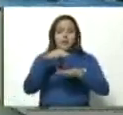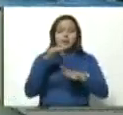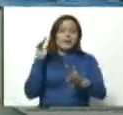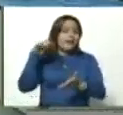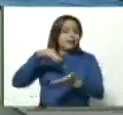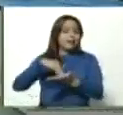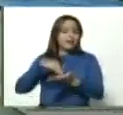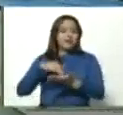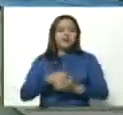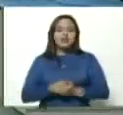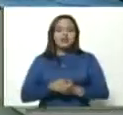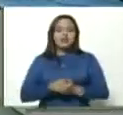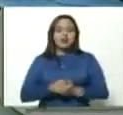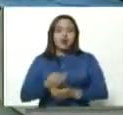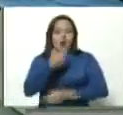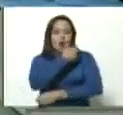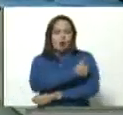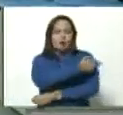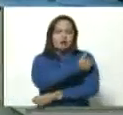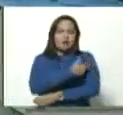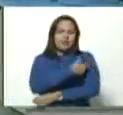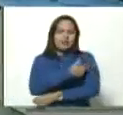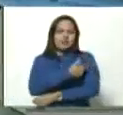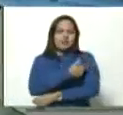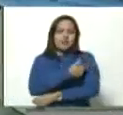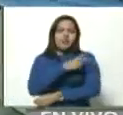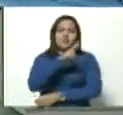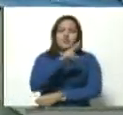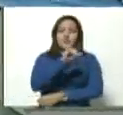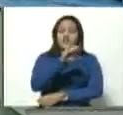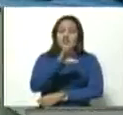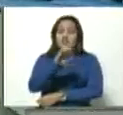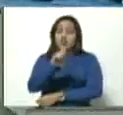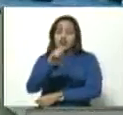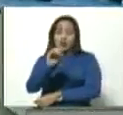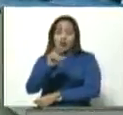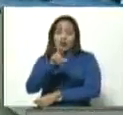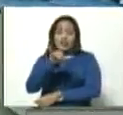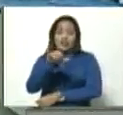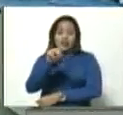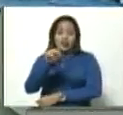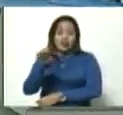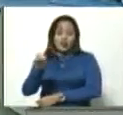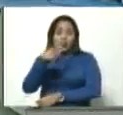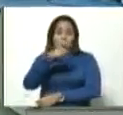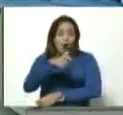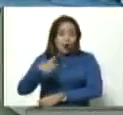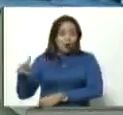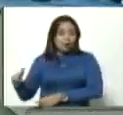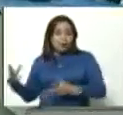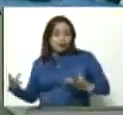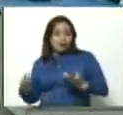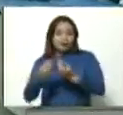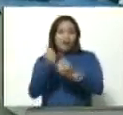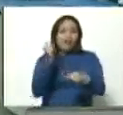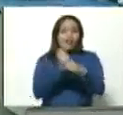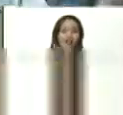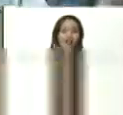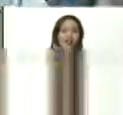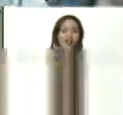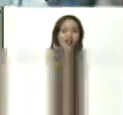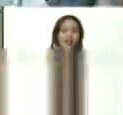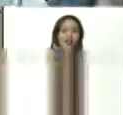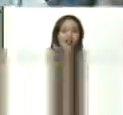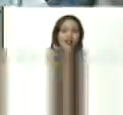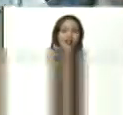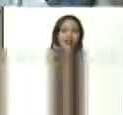el hospital Doctor Victorino Santaella, en compañía de todo el personal de salud que ha atendido la pandemia durante estos dos años, la viceministra,